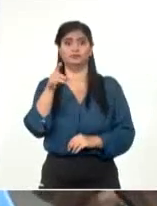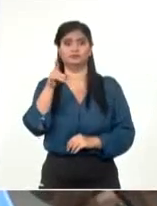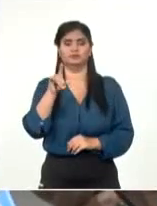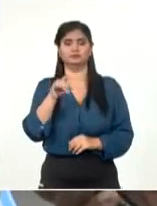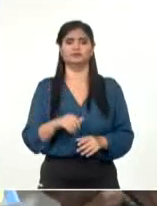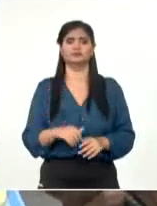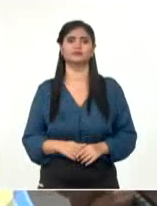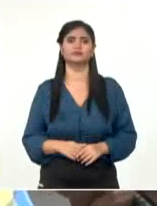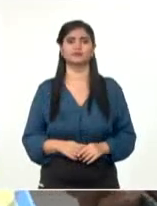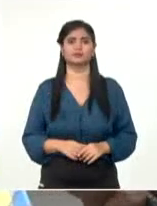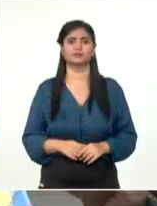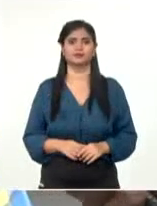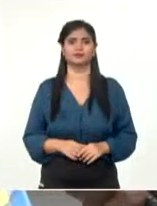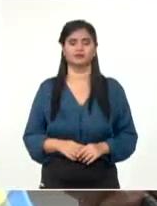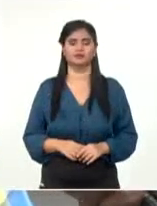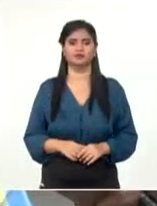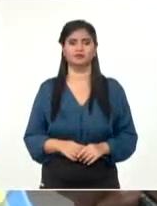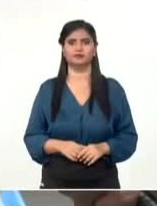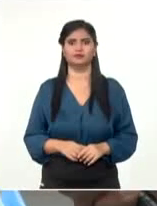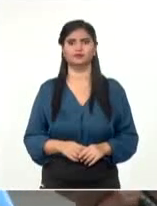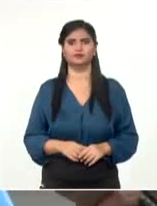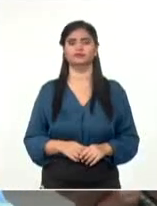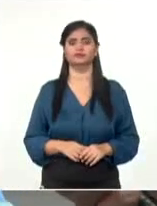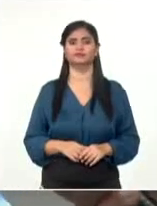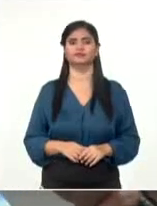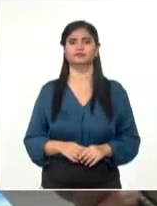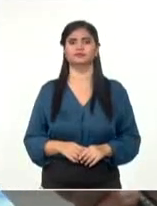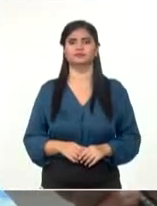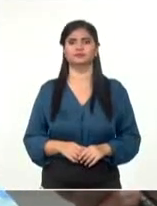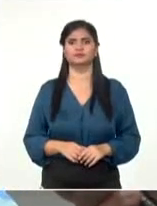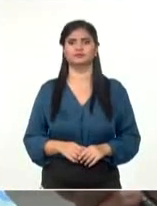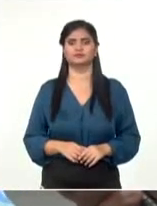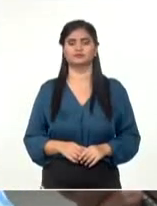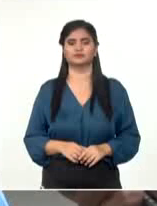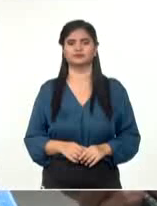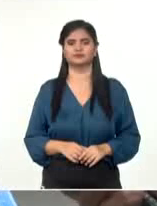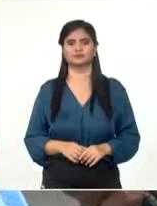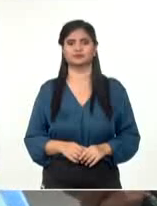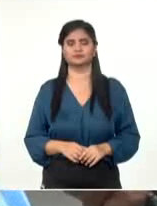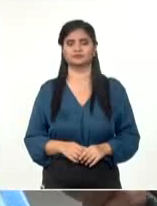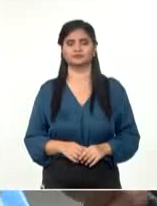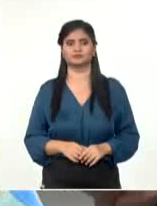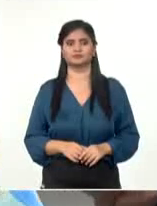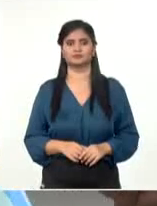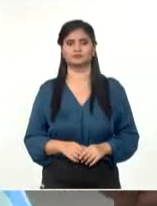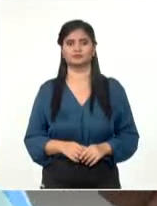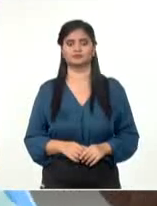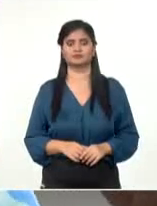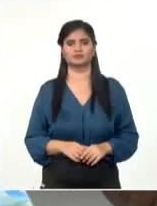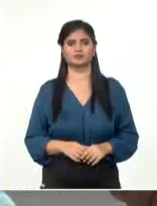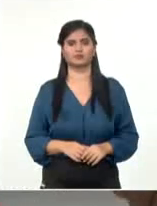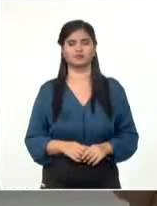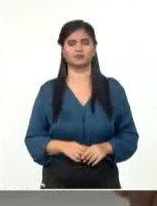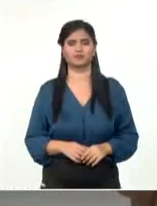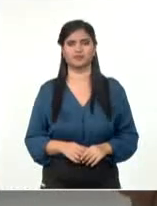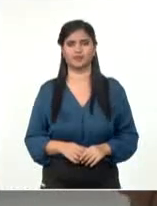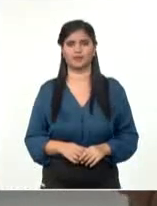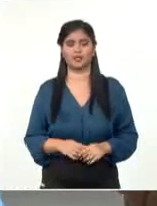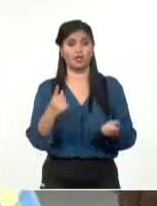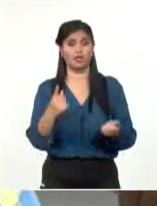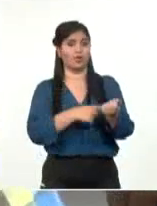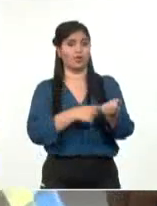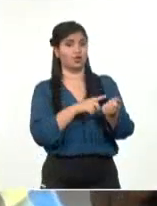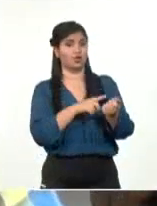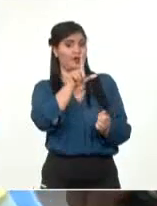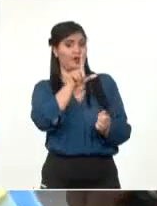de déficit y 579 megawatts de afectación. La máxima demanda de los lunes normalmente es